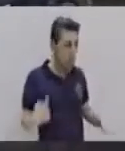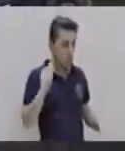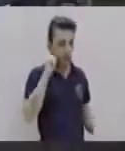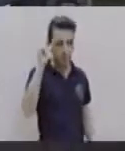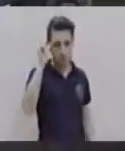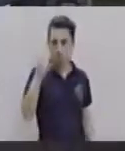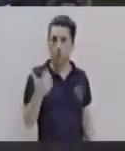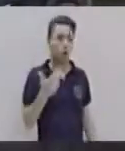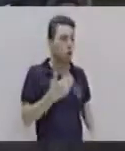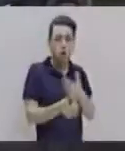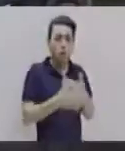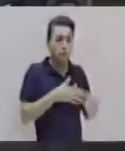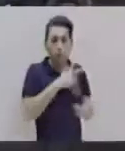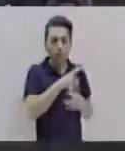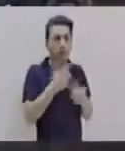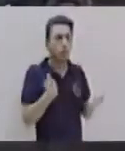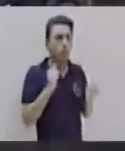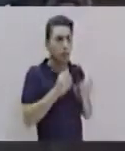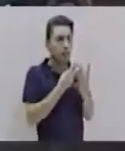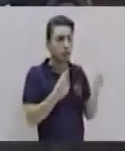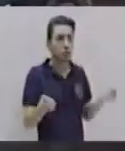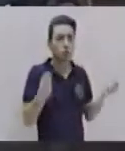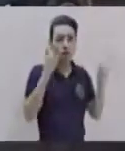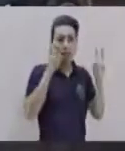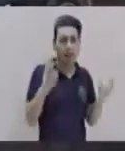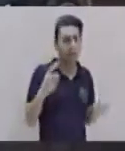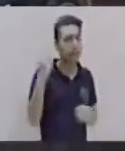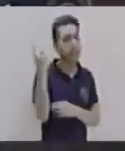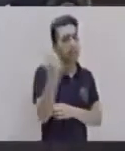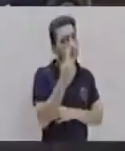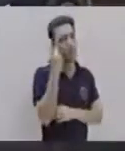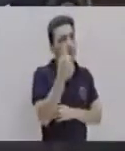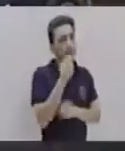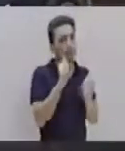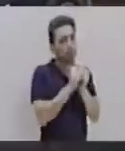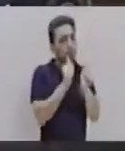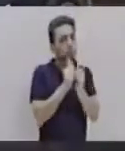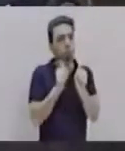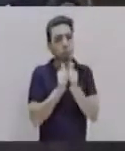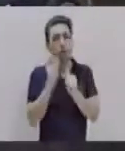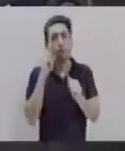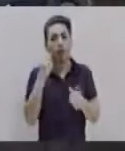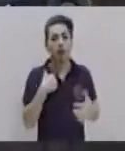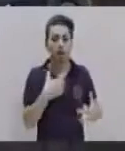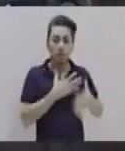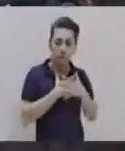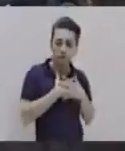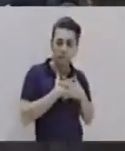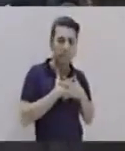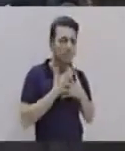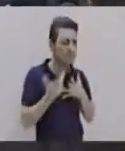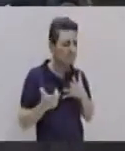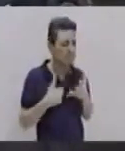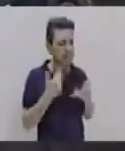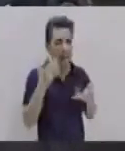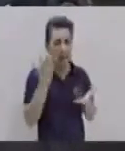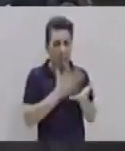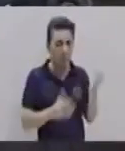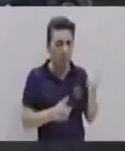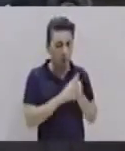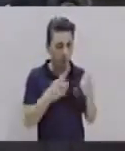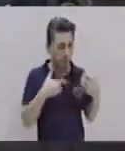adultos, no hay edad para resolver un duelo, ¿verdad? Y es tan importante el acompañamiento, porque el duelo que no se vive,